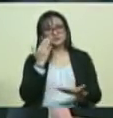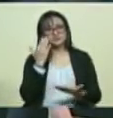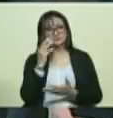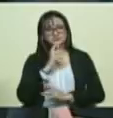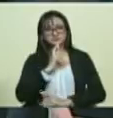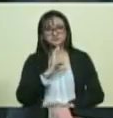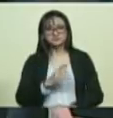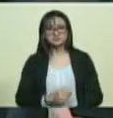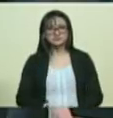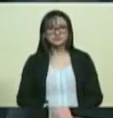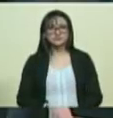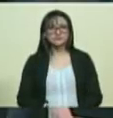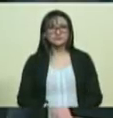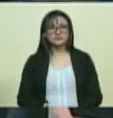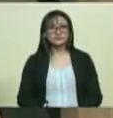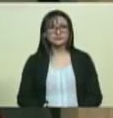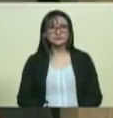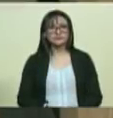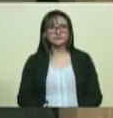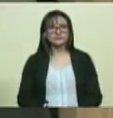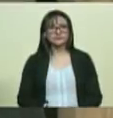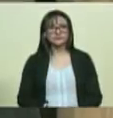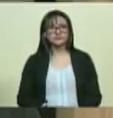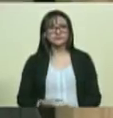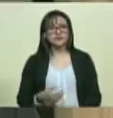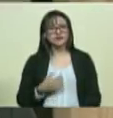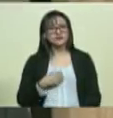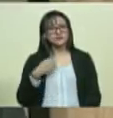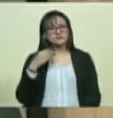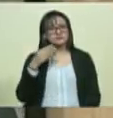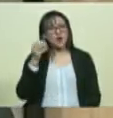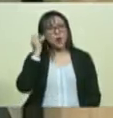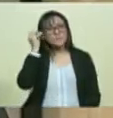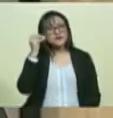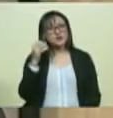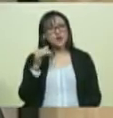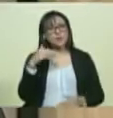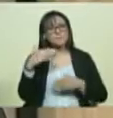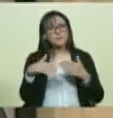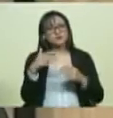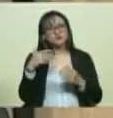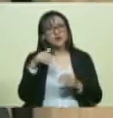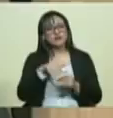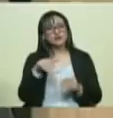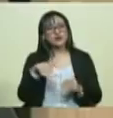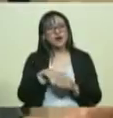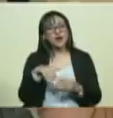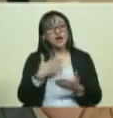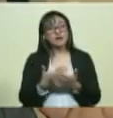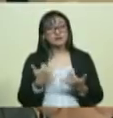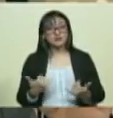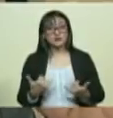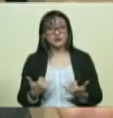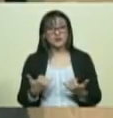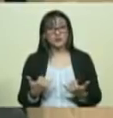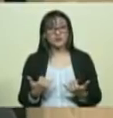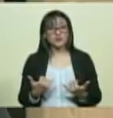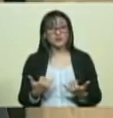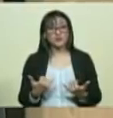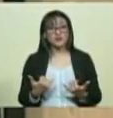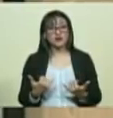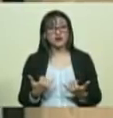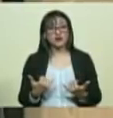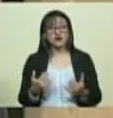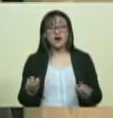gracias ministro quisiera conocer su valoración acerca del proceso electoral hasta este momento teniendo en cuenta que el